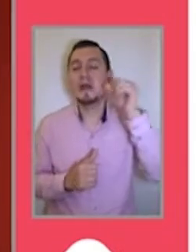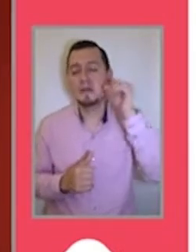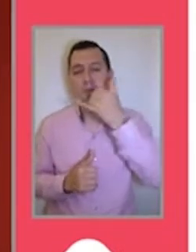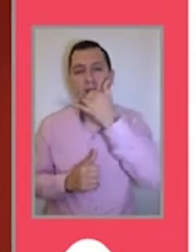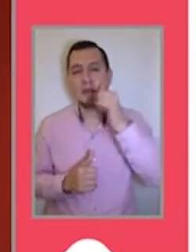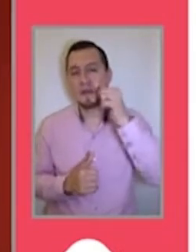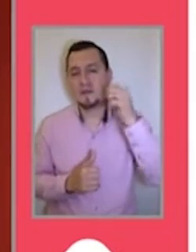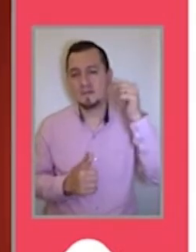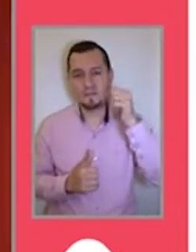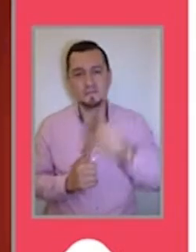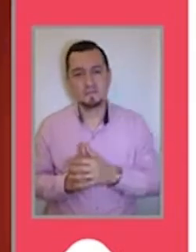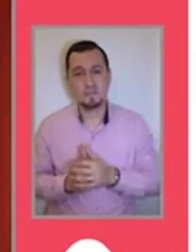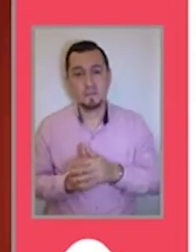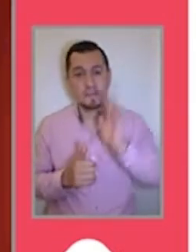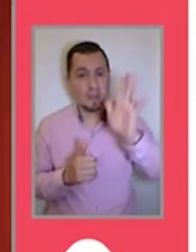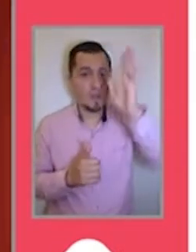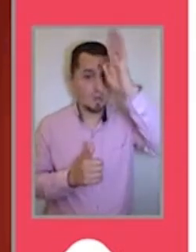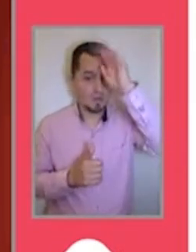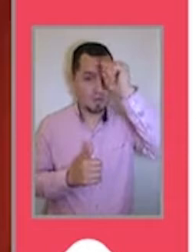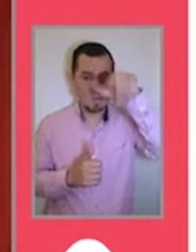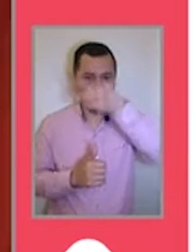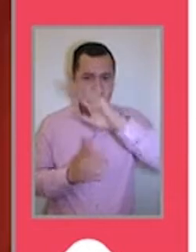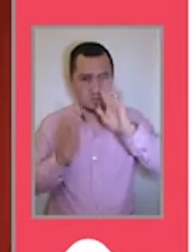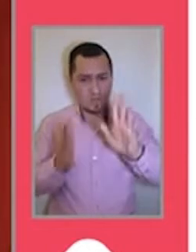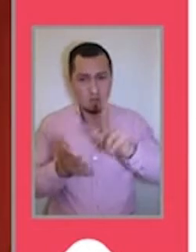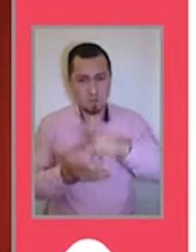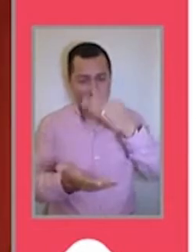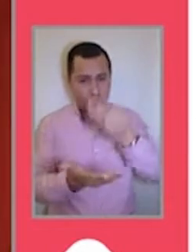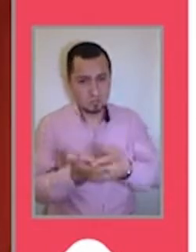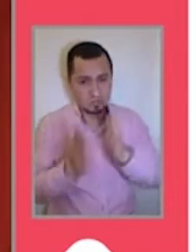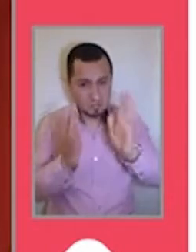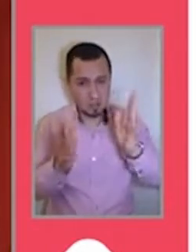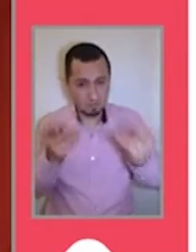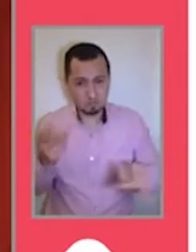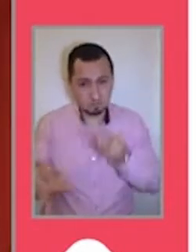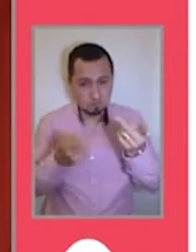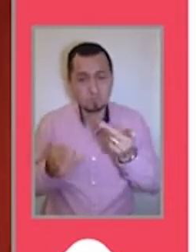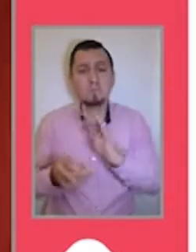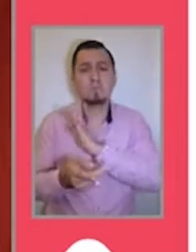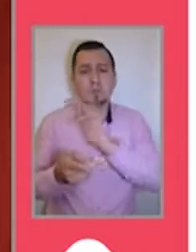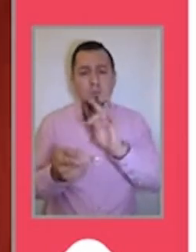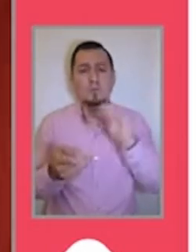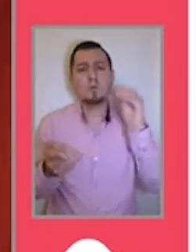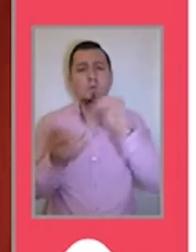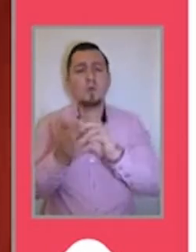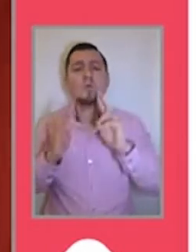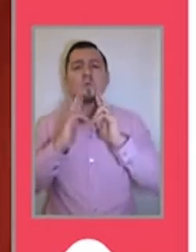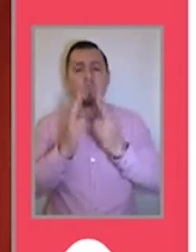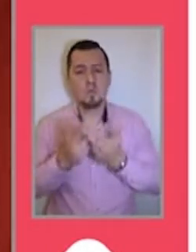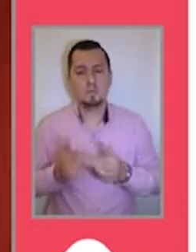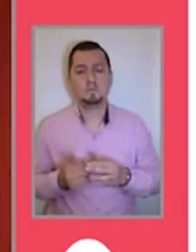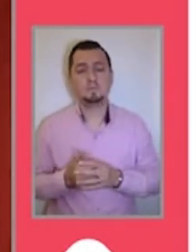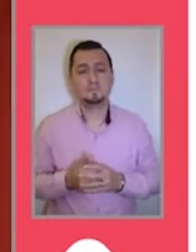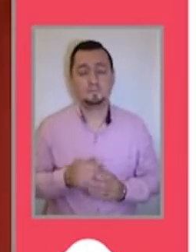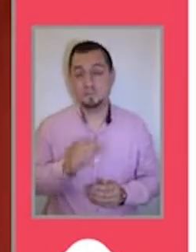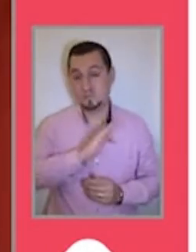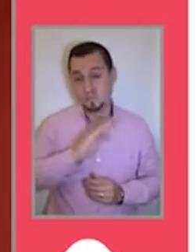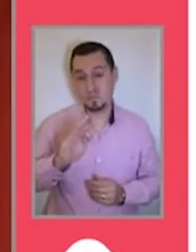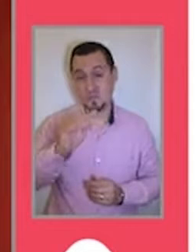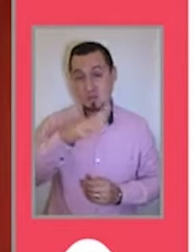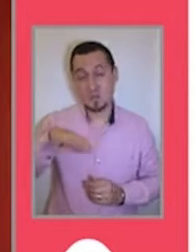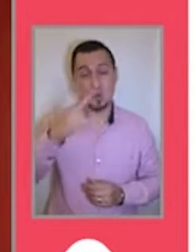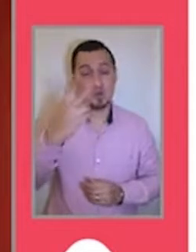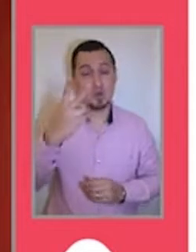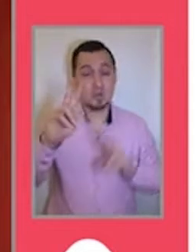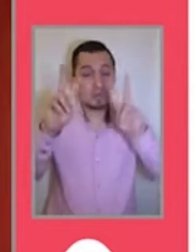y acordamos que en cuanto tengamos esa propuesta consensada se podrá generar una reunión para platicar sobre ella entonces son los dos temas